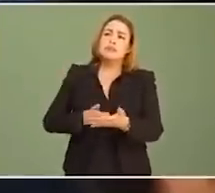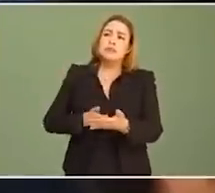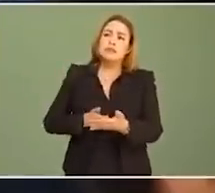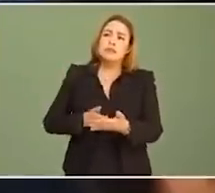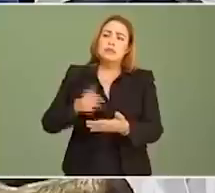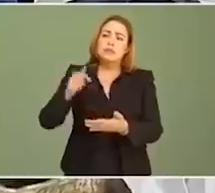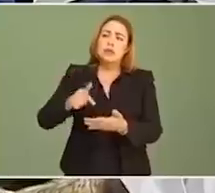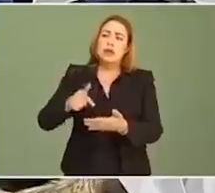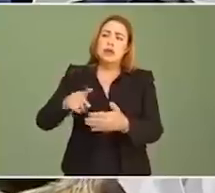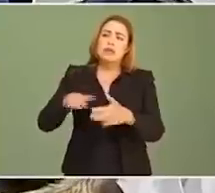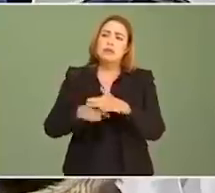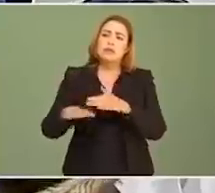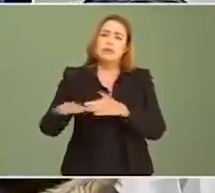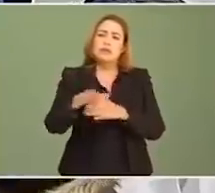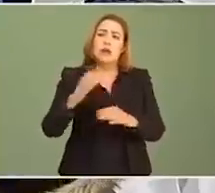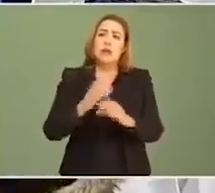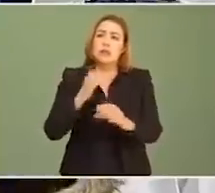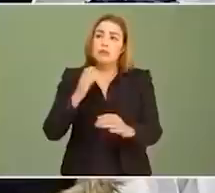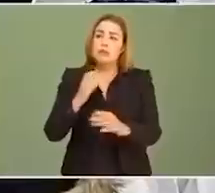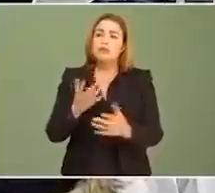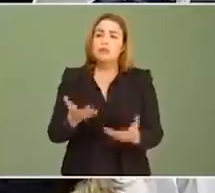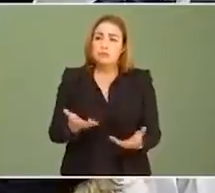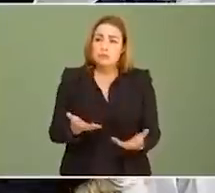puede responder ayudan